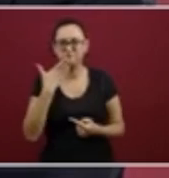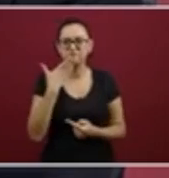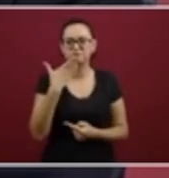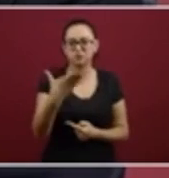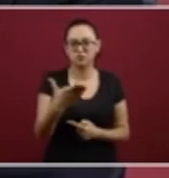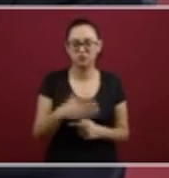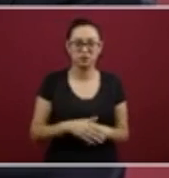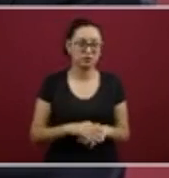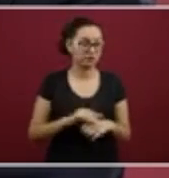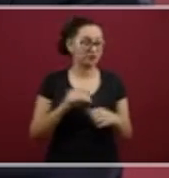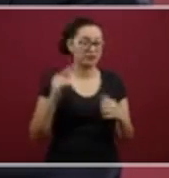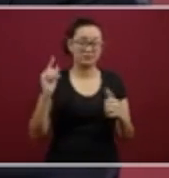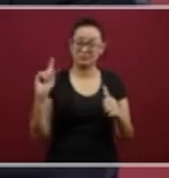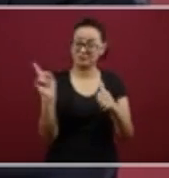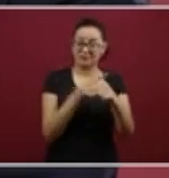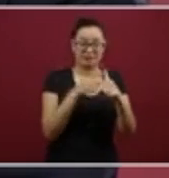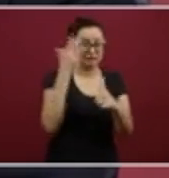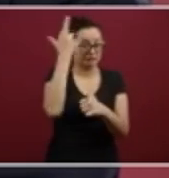definidas las prioridades,